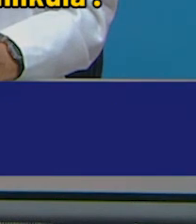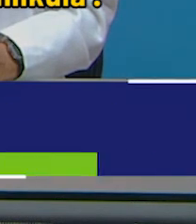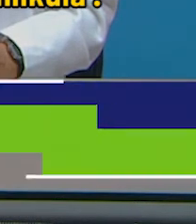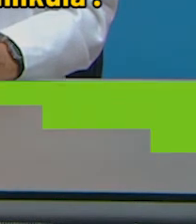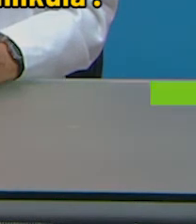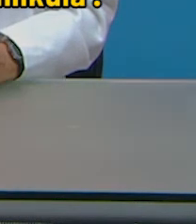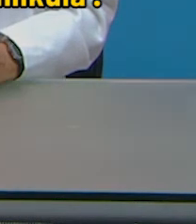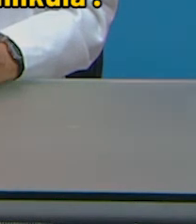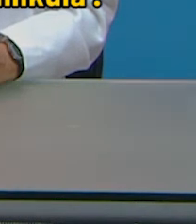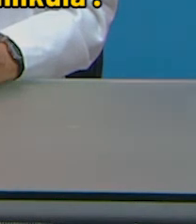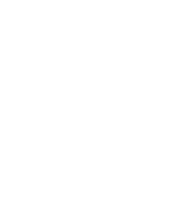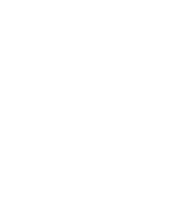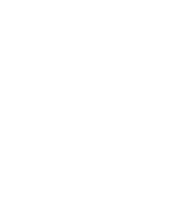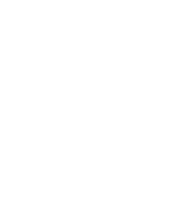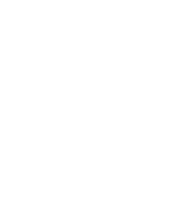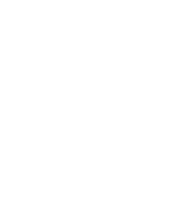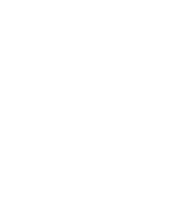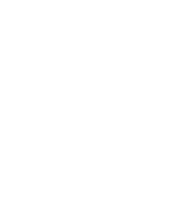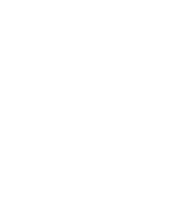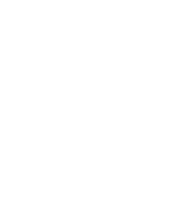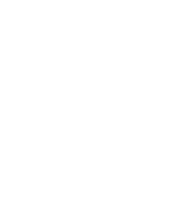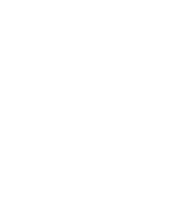muchas gracias